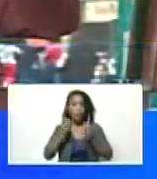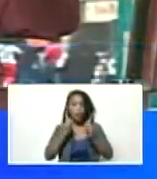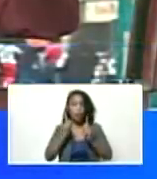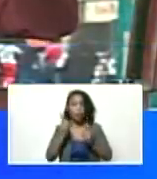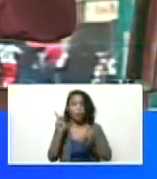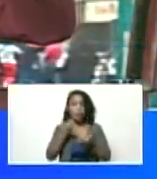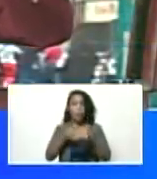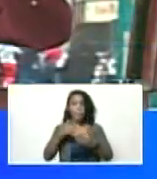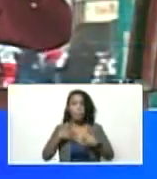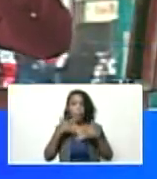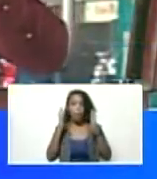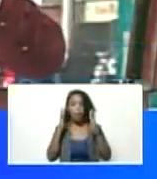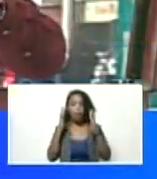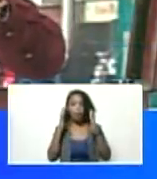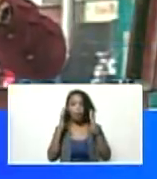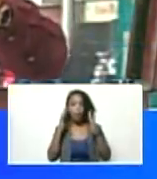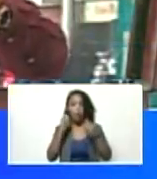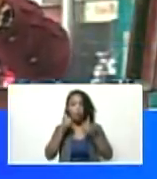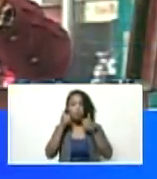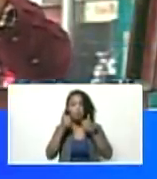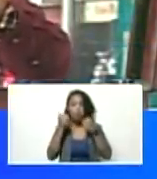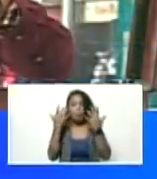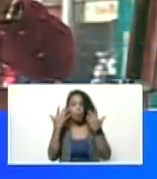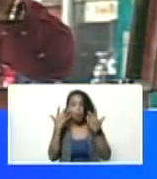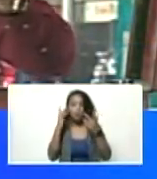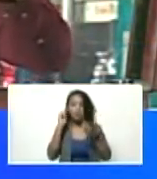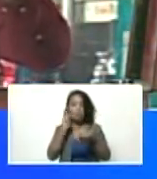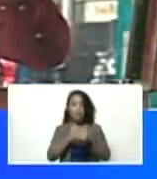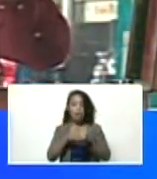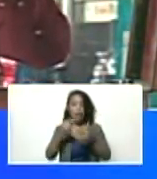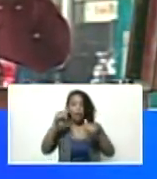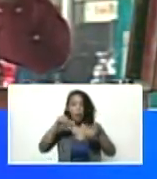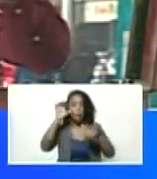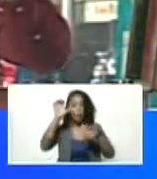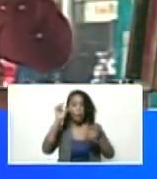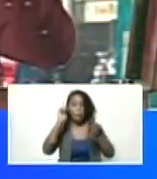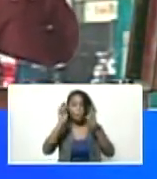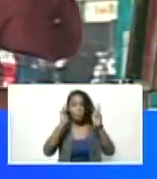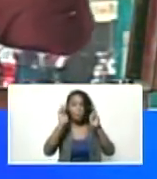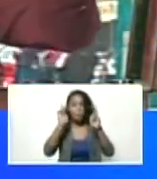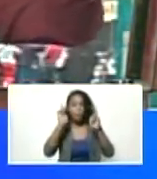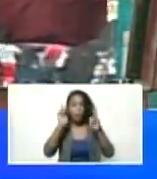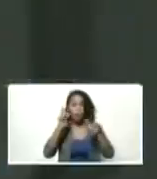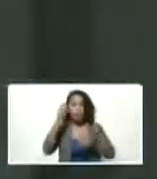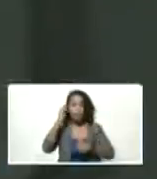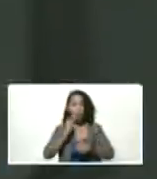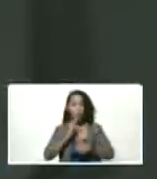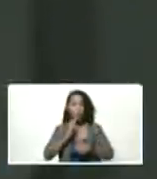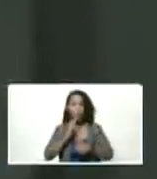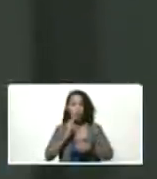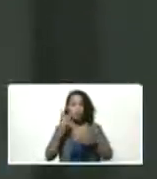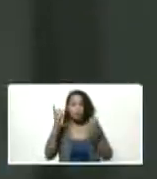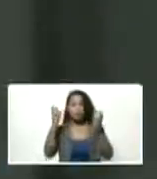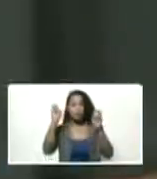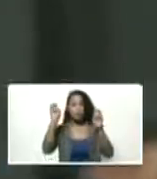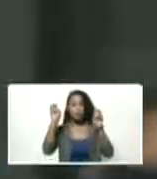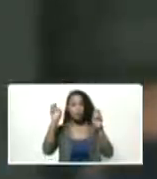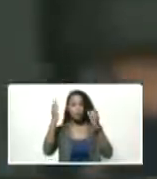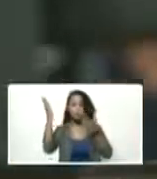manos, a buenas manos llegan, a manos de la patria, pistolas de Simón Bolívar, aquí están.